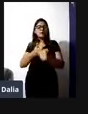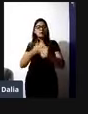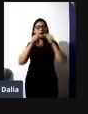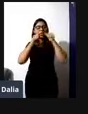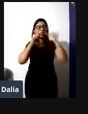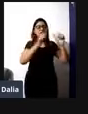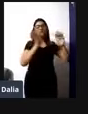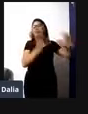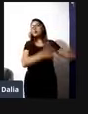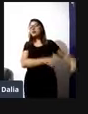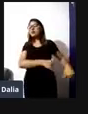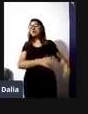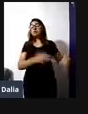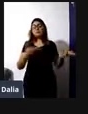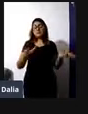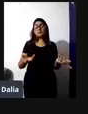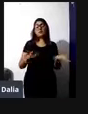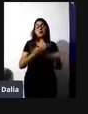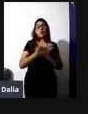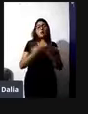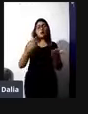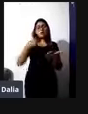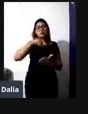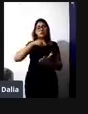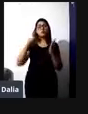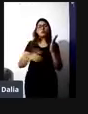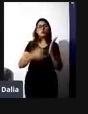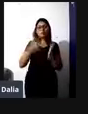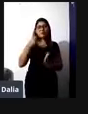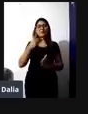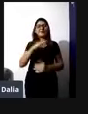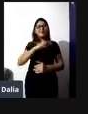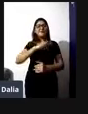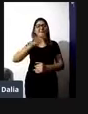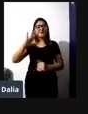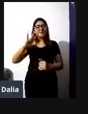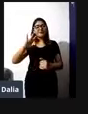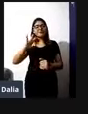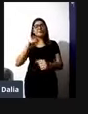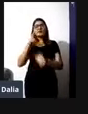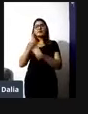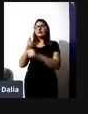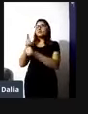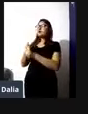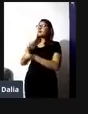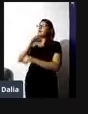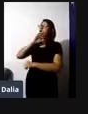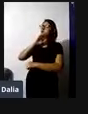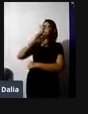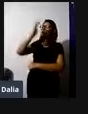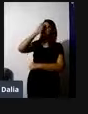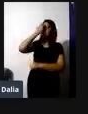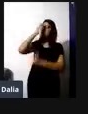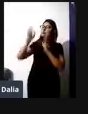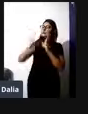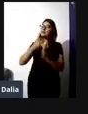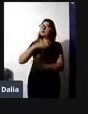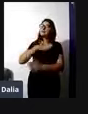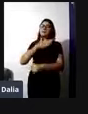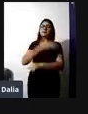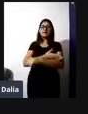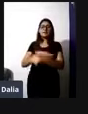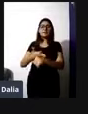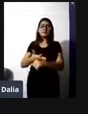creo que estamos teniendo esta oportunidad de reconocernos, porque además ahora, imagínense ustedes